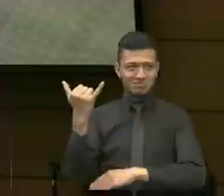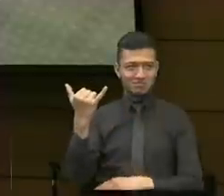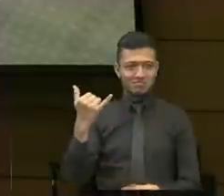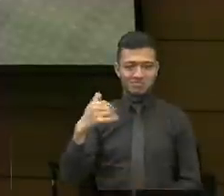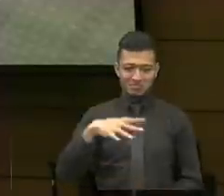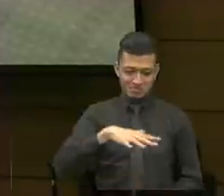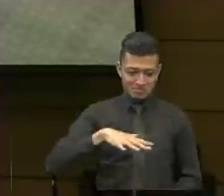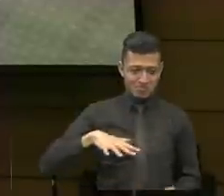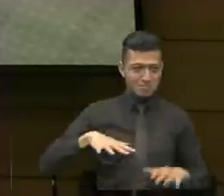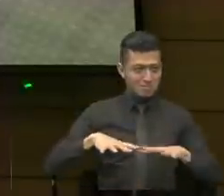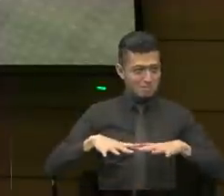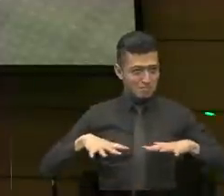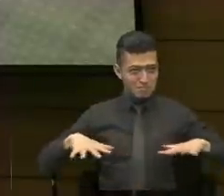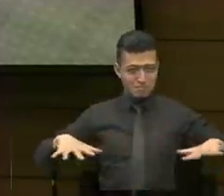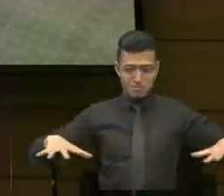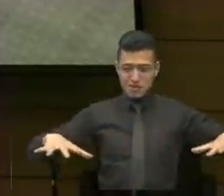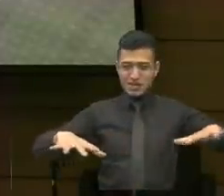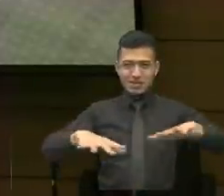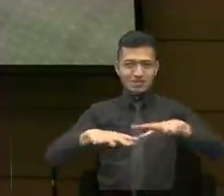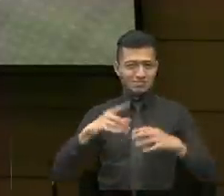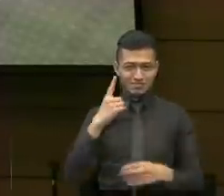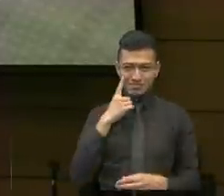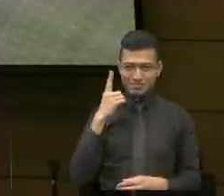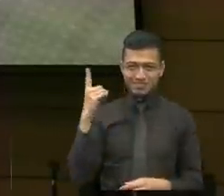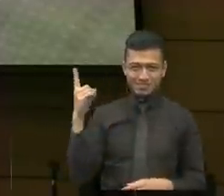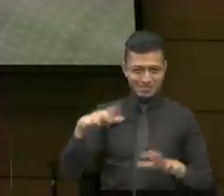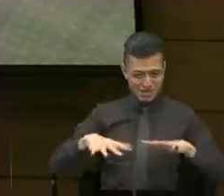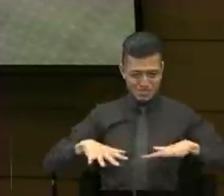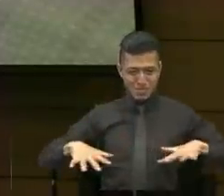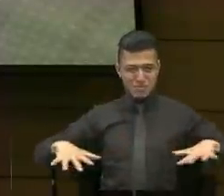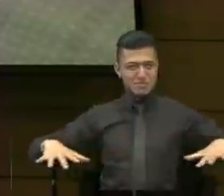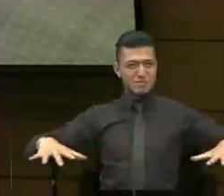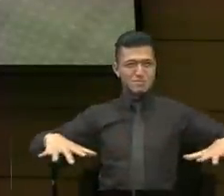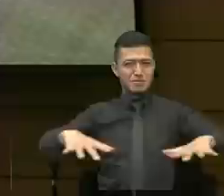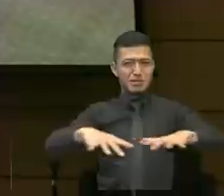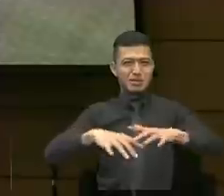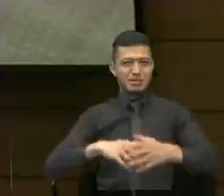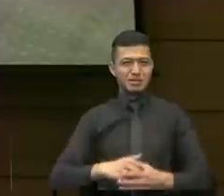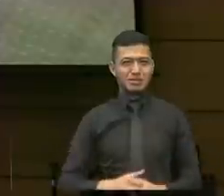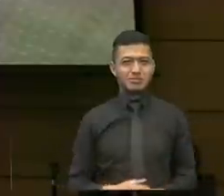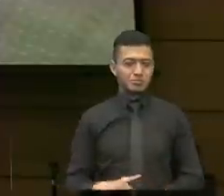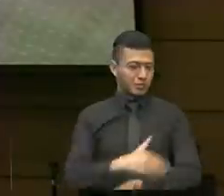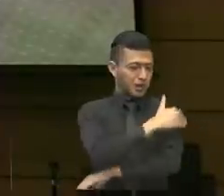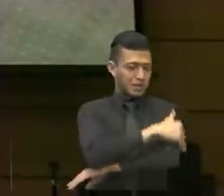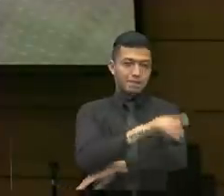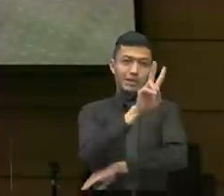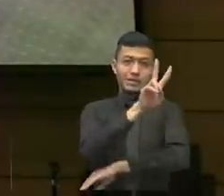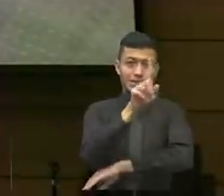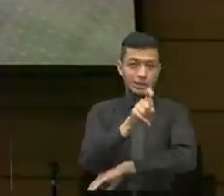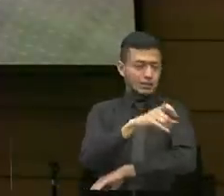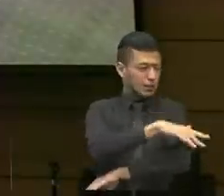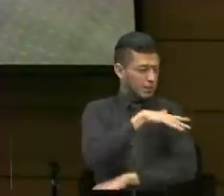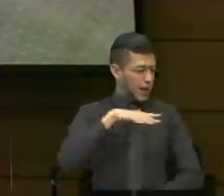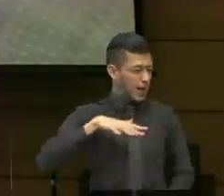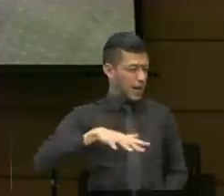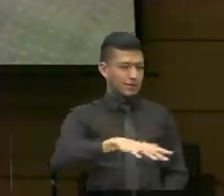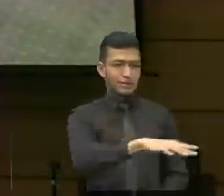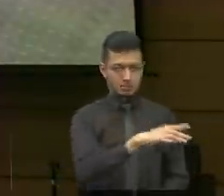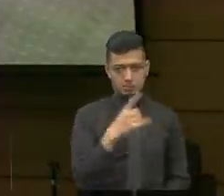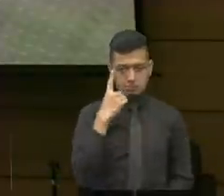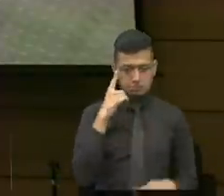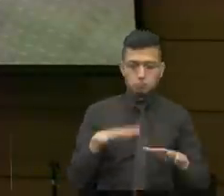esto es una gran, gran plaza. Todo esto hasta aquí, todo esto. De hecho, hasta la 26, todo esto.